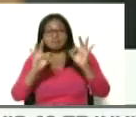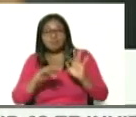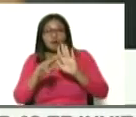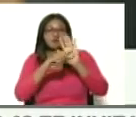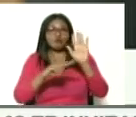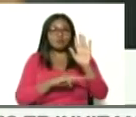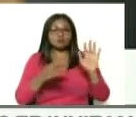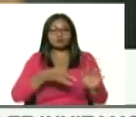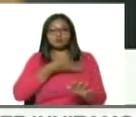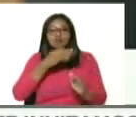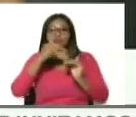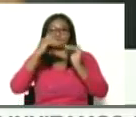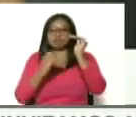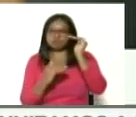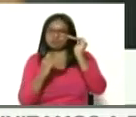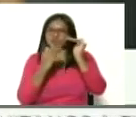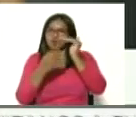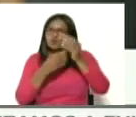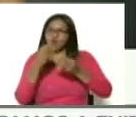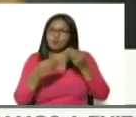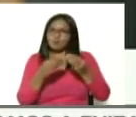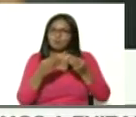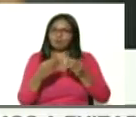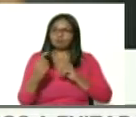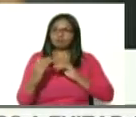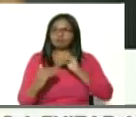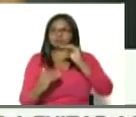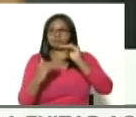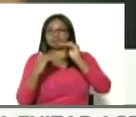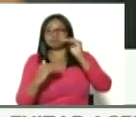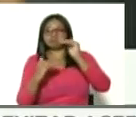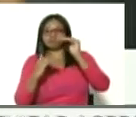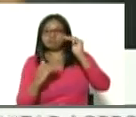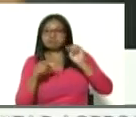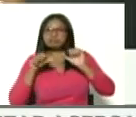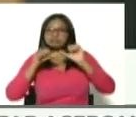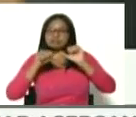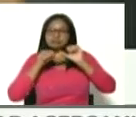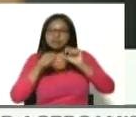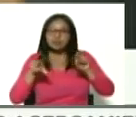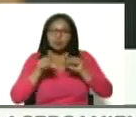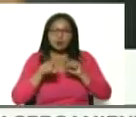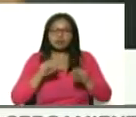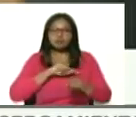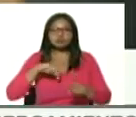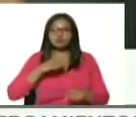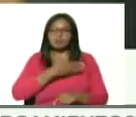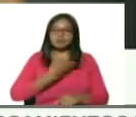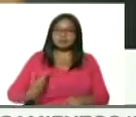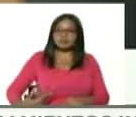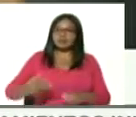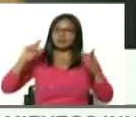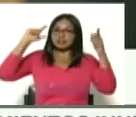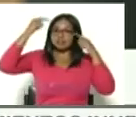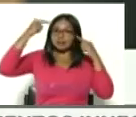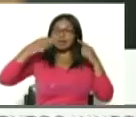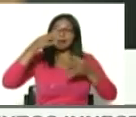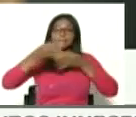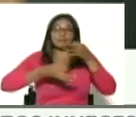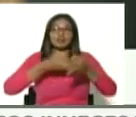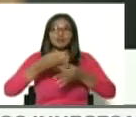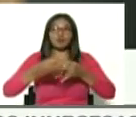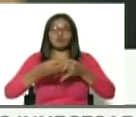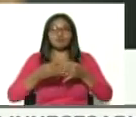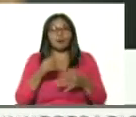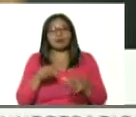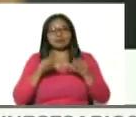una sociedad de desiguales, perpetúa la desigualdad. Y por eso el presidente Chávez nos dijo, hay que saltar a un Estado